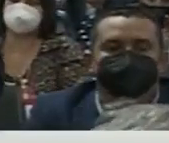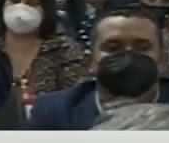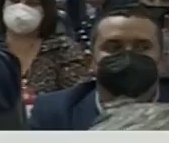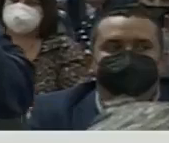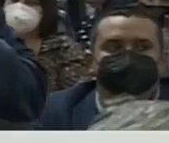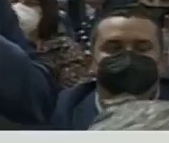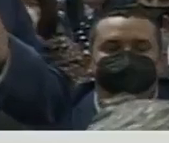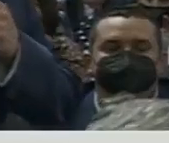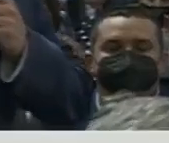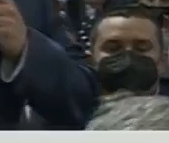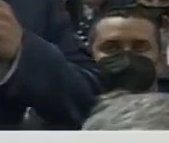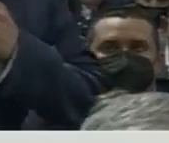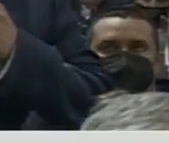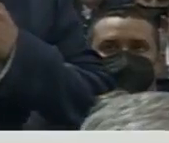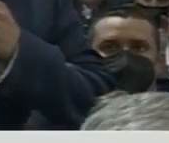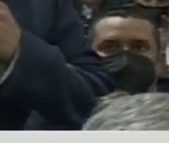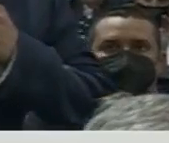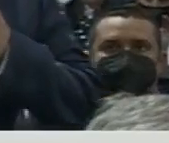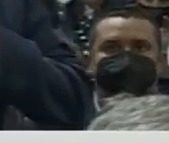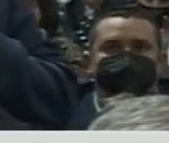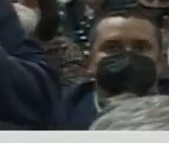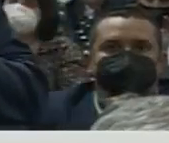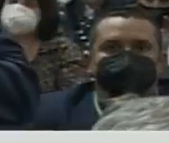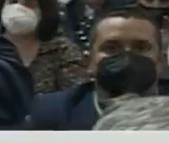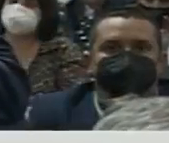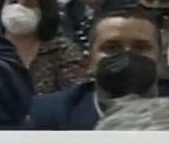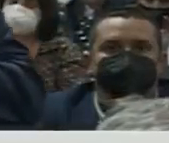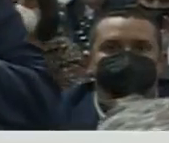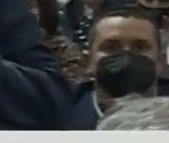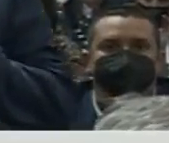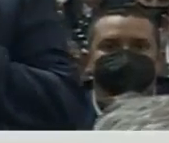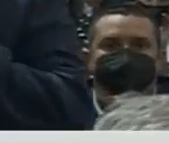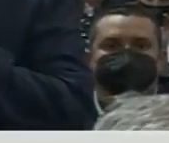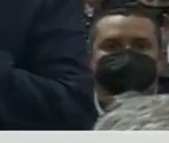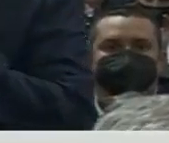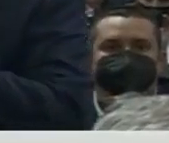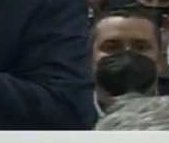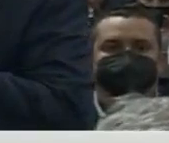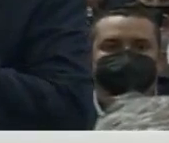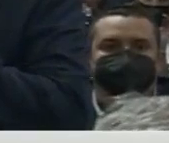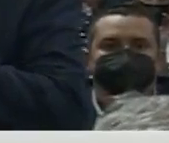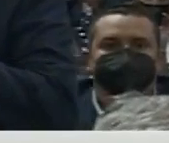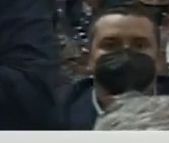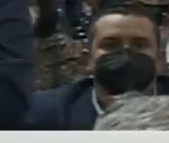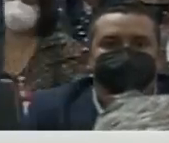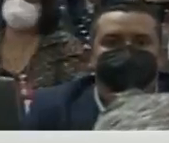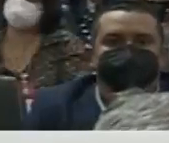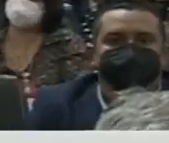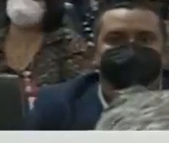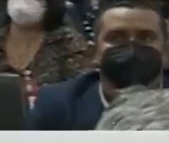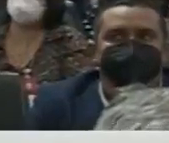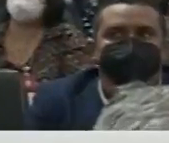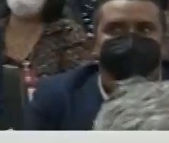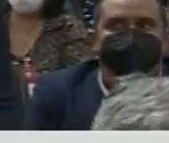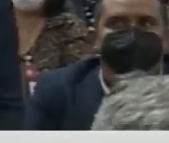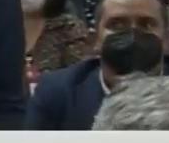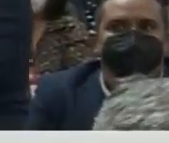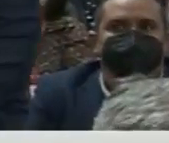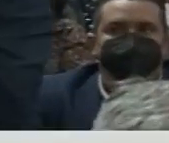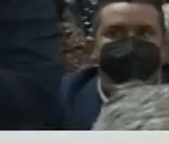Democrática, nos unimos al duelo y le expresamos a todos sus amigos, familiares, que hoy